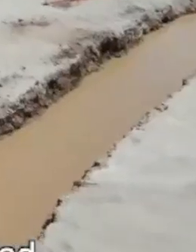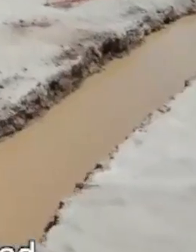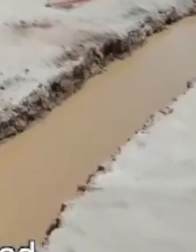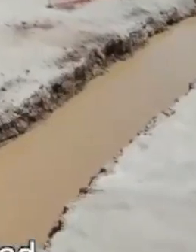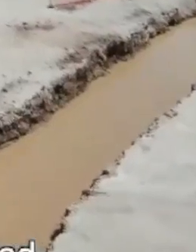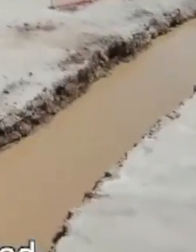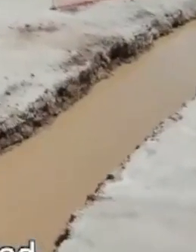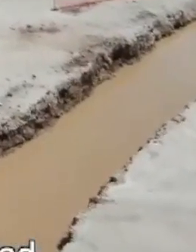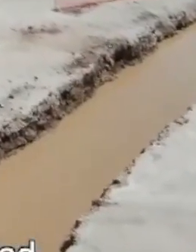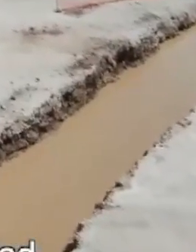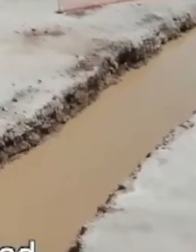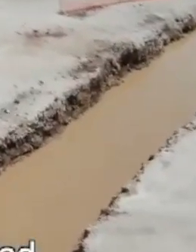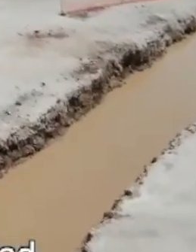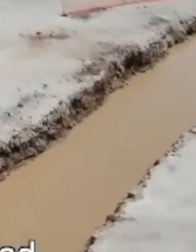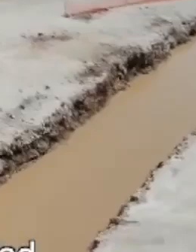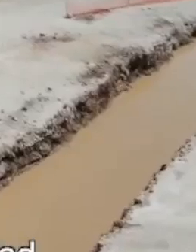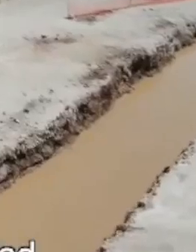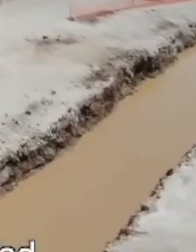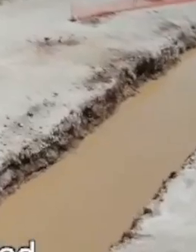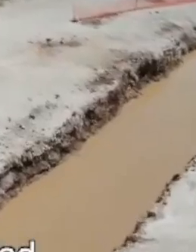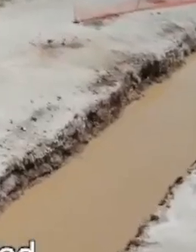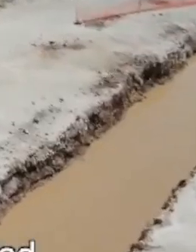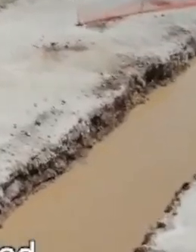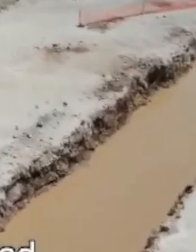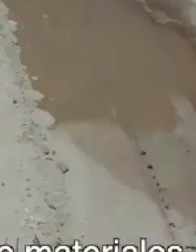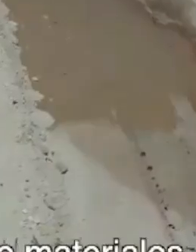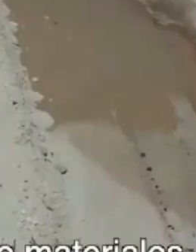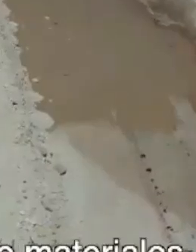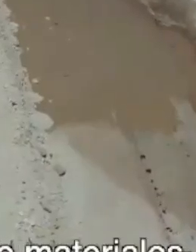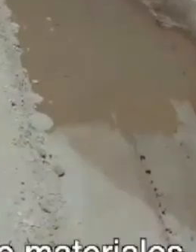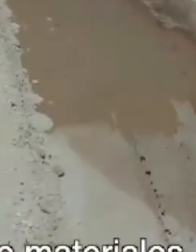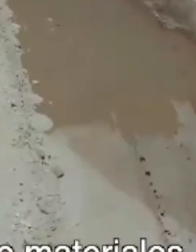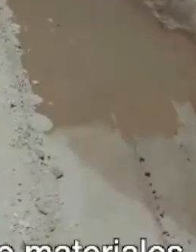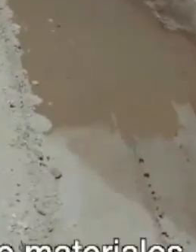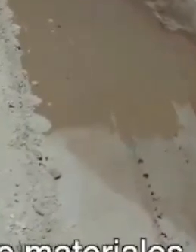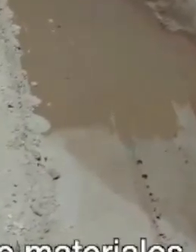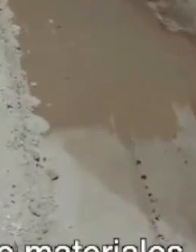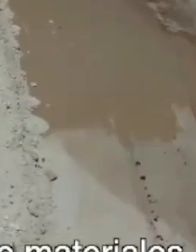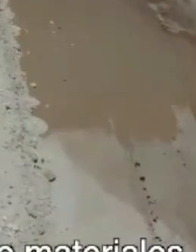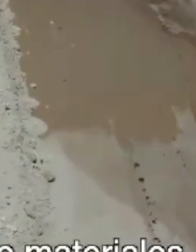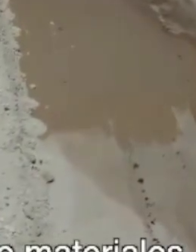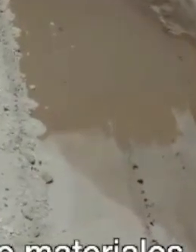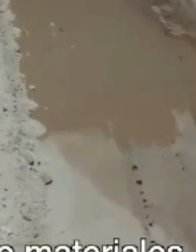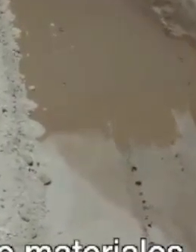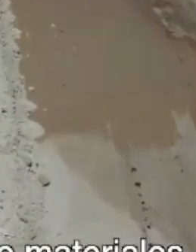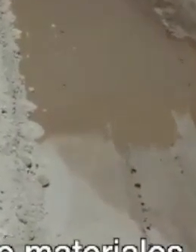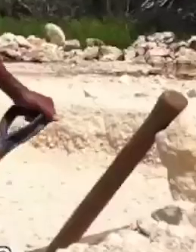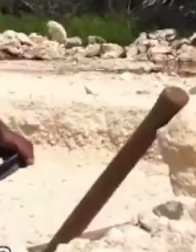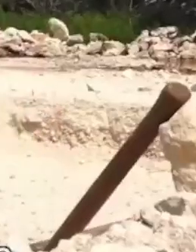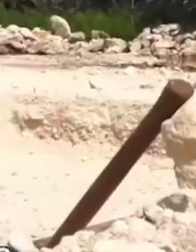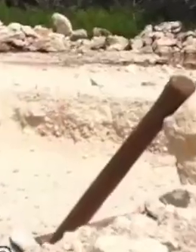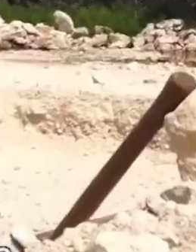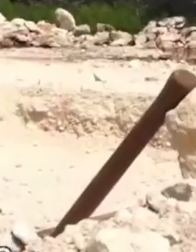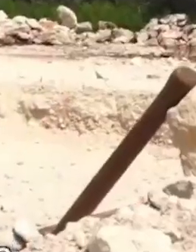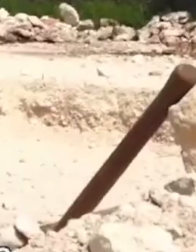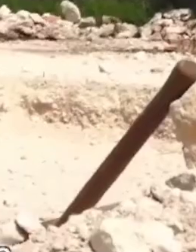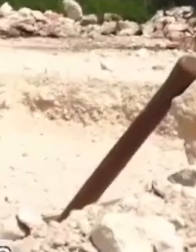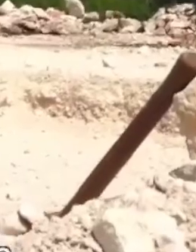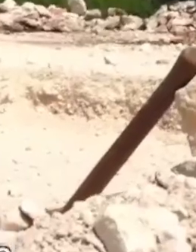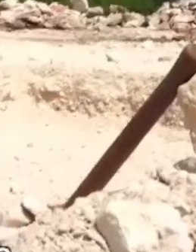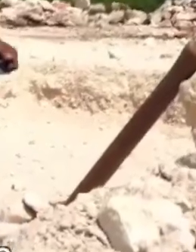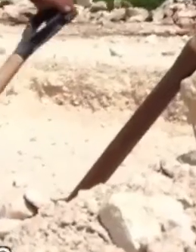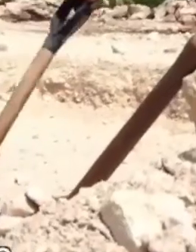de garantizar su adecuado funcionamiento y seguridad. La base de mantenimiento contará con patios de materiales y maniobras para